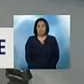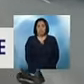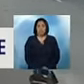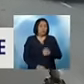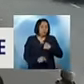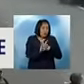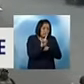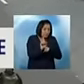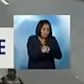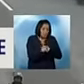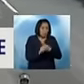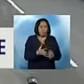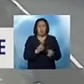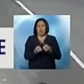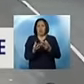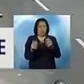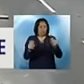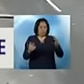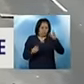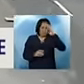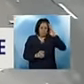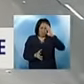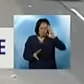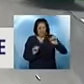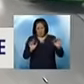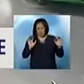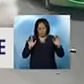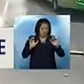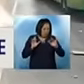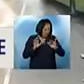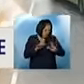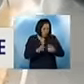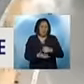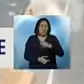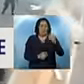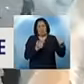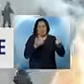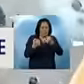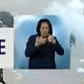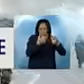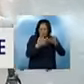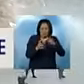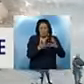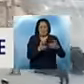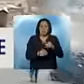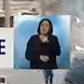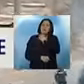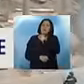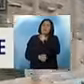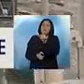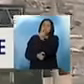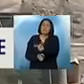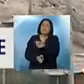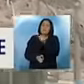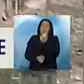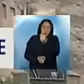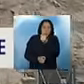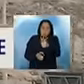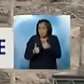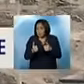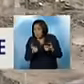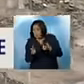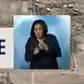No, te preguntaba que con todo el despliegue policial que ha habido y con todo, pues, el vandalismo que se ha suscitado, ¿cómo estás tú? ¿Cómo están los periodistas? ¿Se han